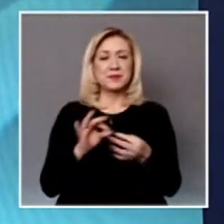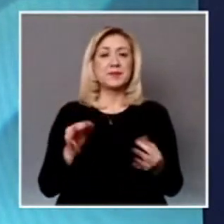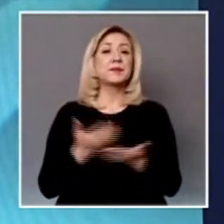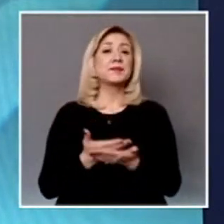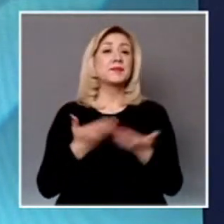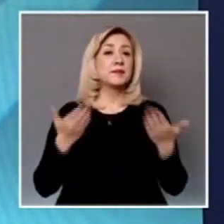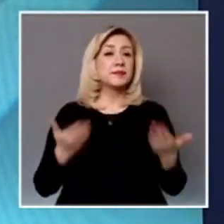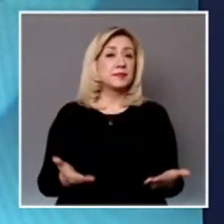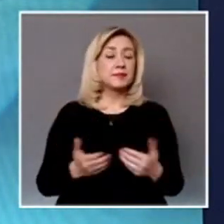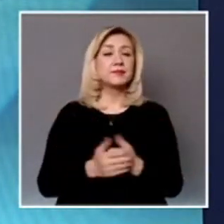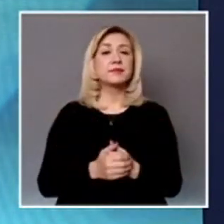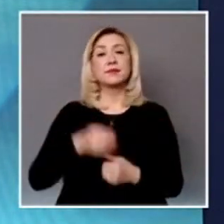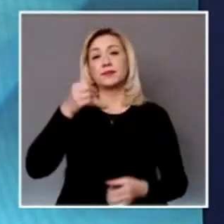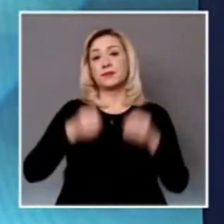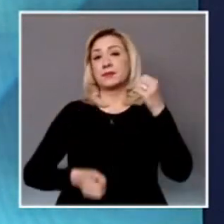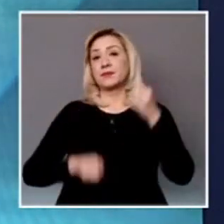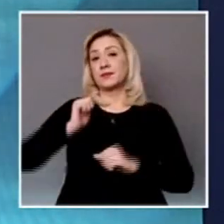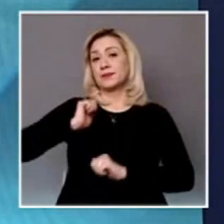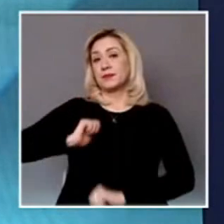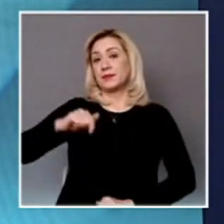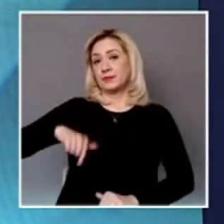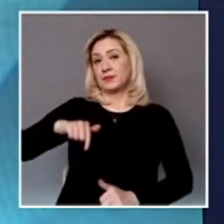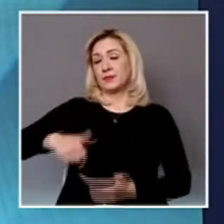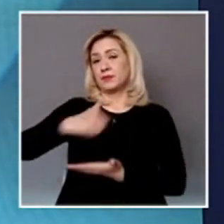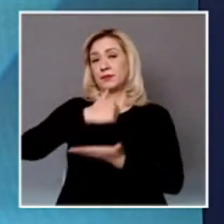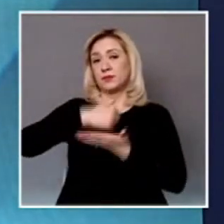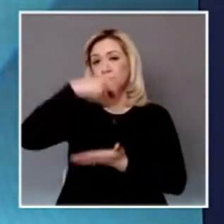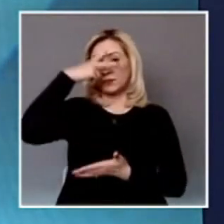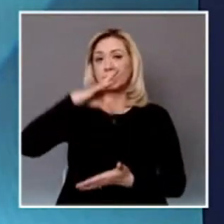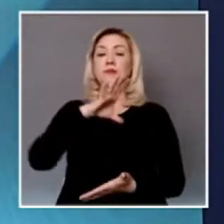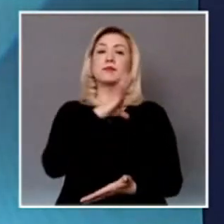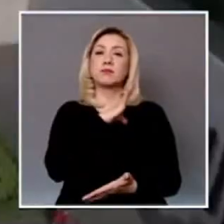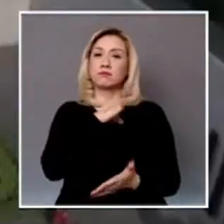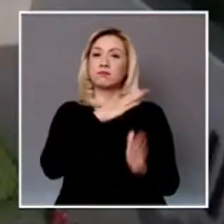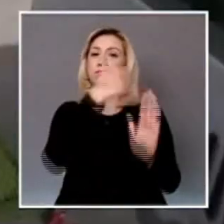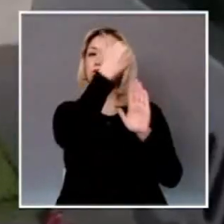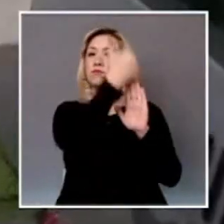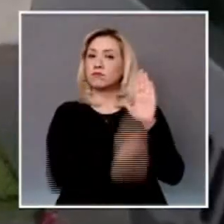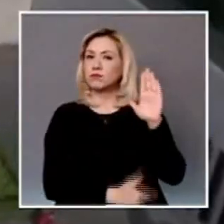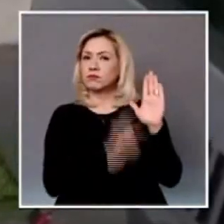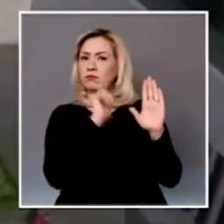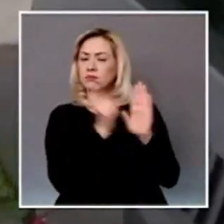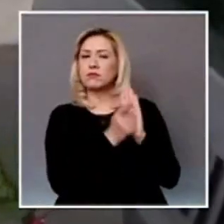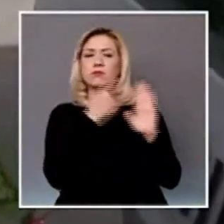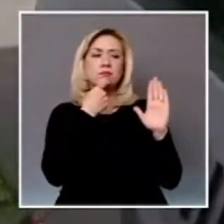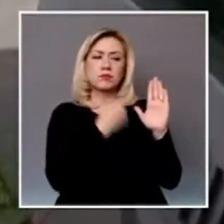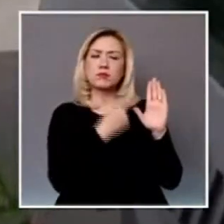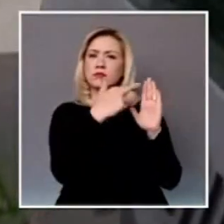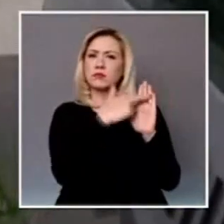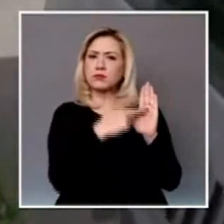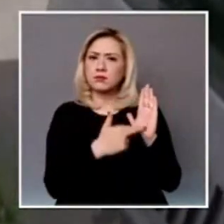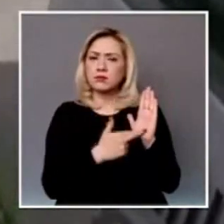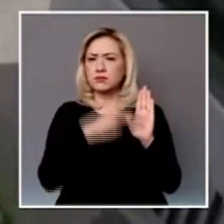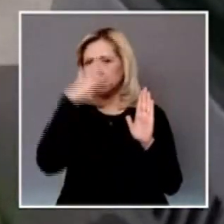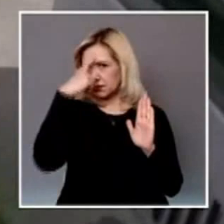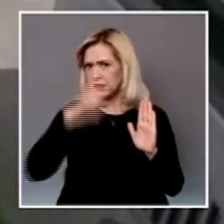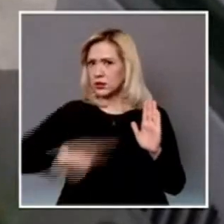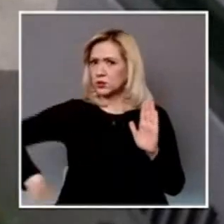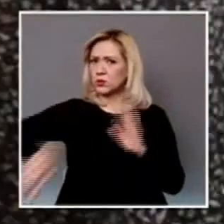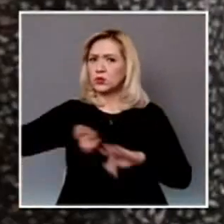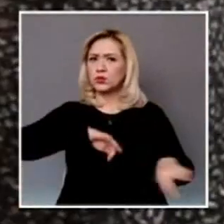el Poder Judicial de la Ciudad de México cuenta con un documento que establece los lineamientos a seguir de los servidores públicos